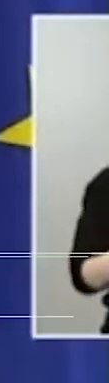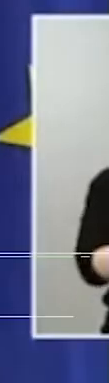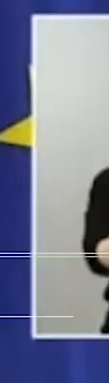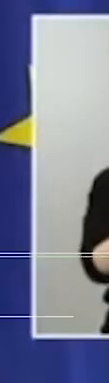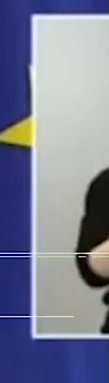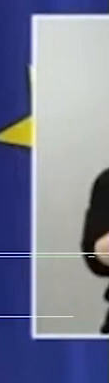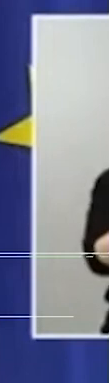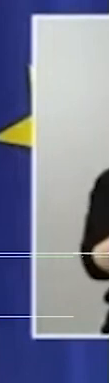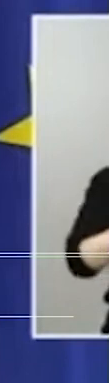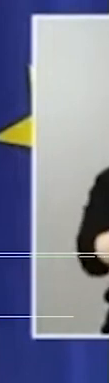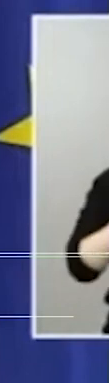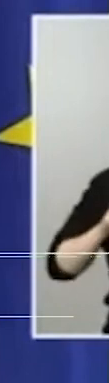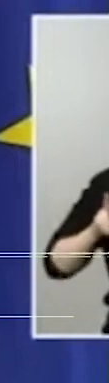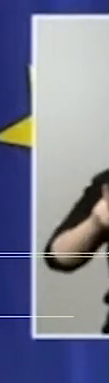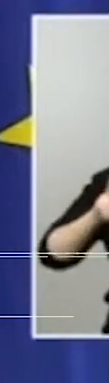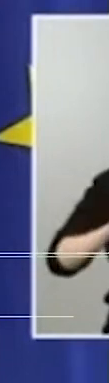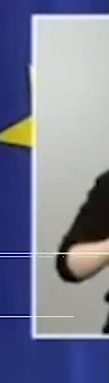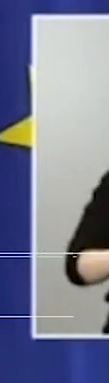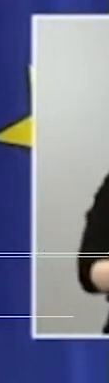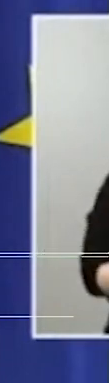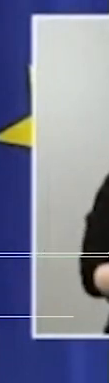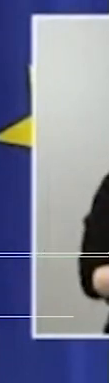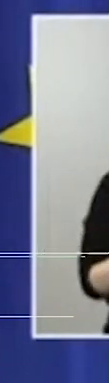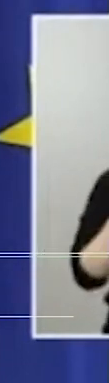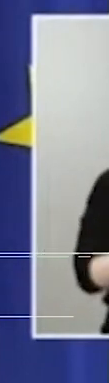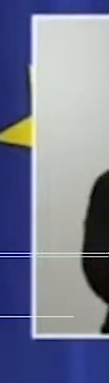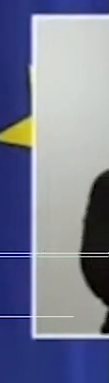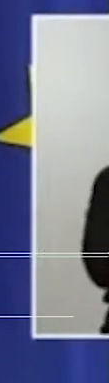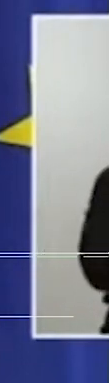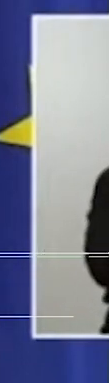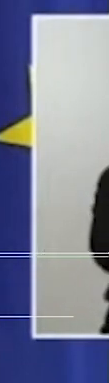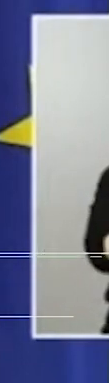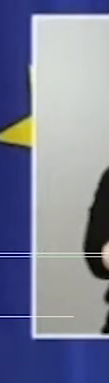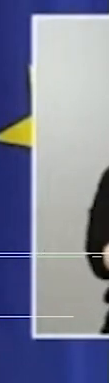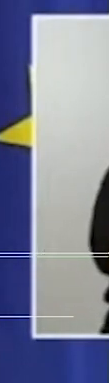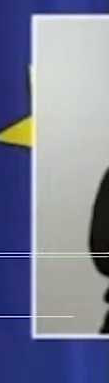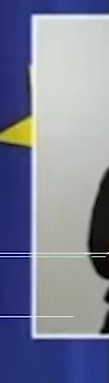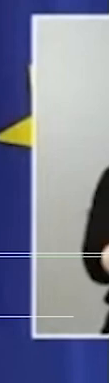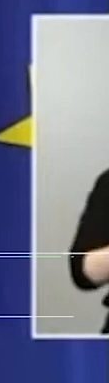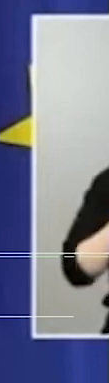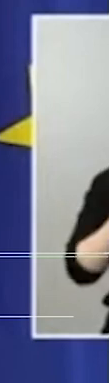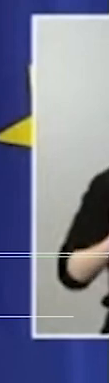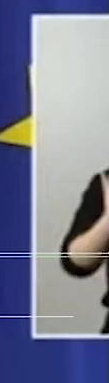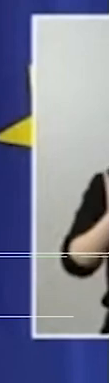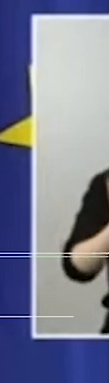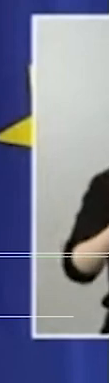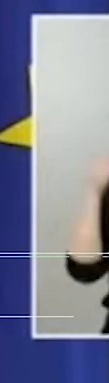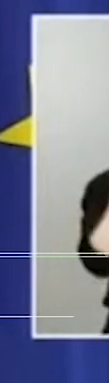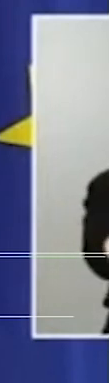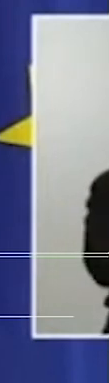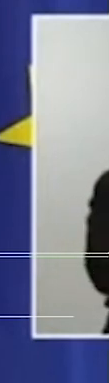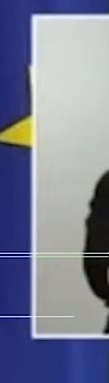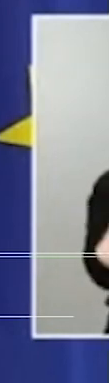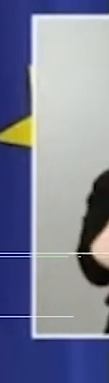encareciendo de forma significativa. Entonces, no tenemos que fijarnos solamente en lo que está pasando en los últimos días o semanas. Si queremos una